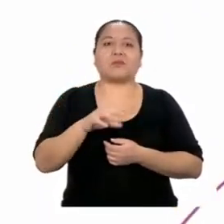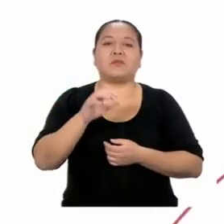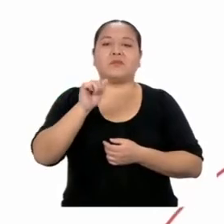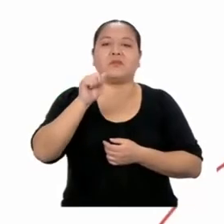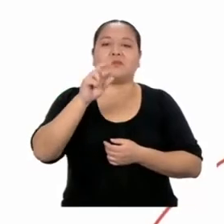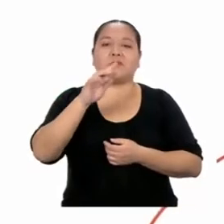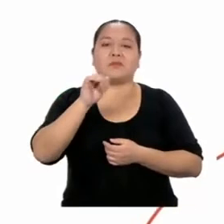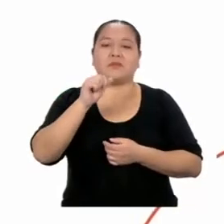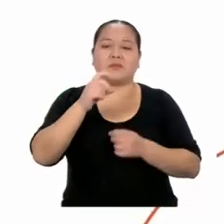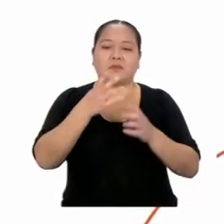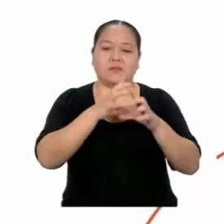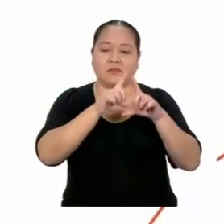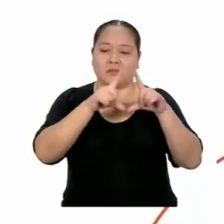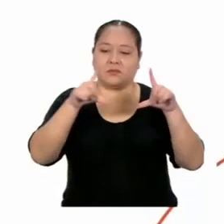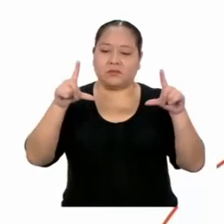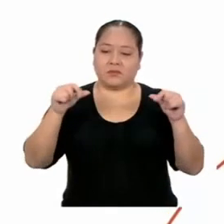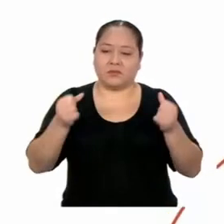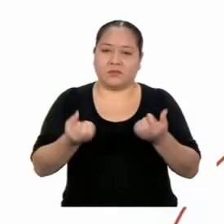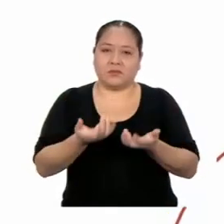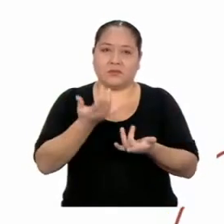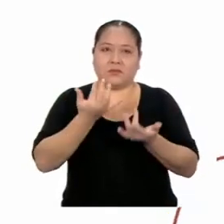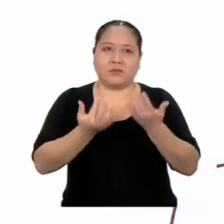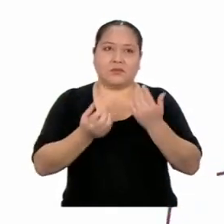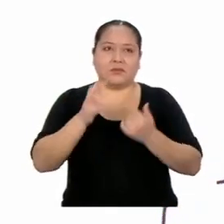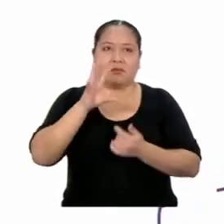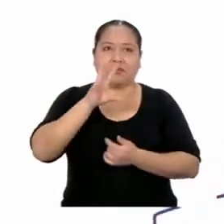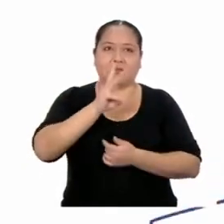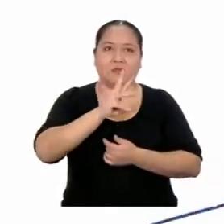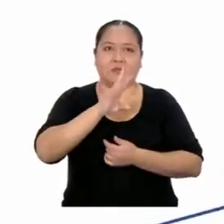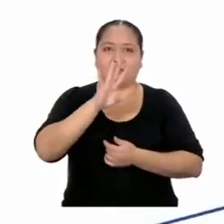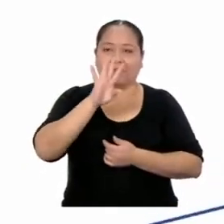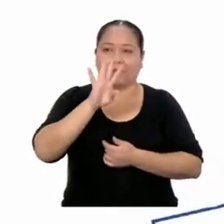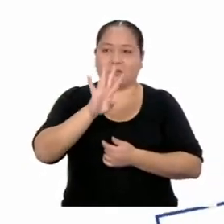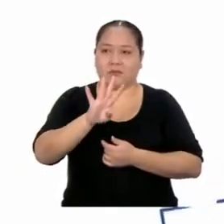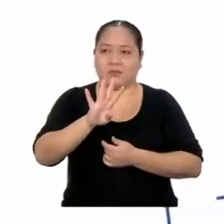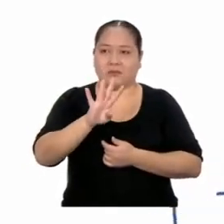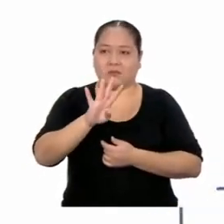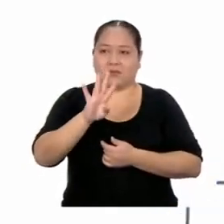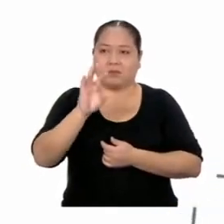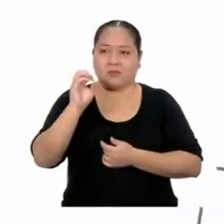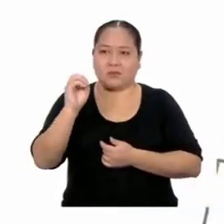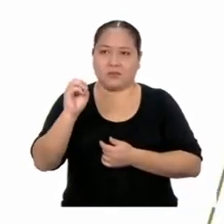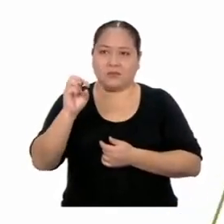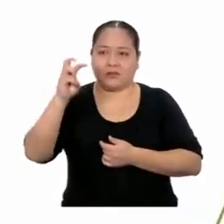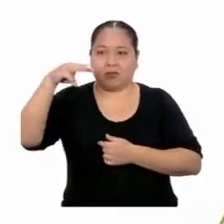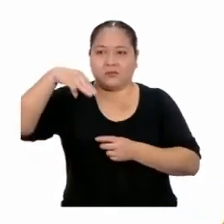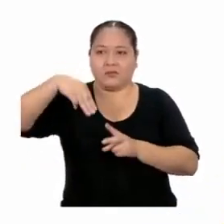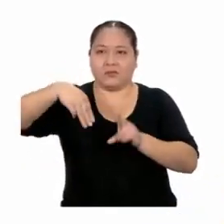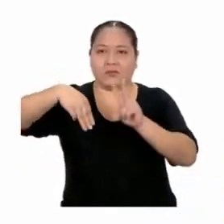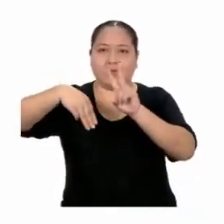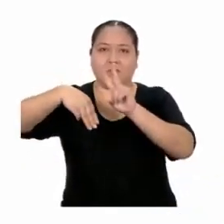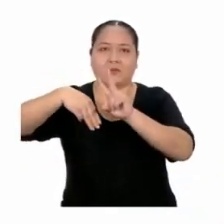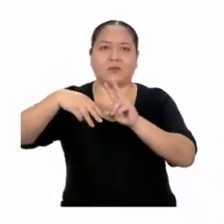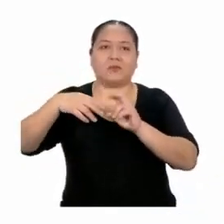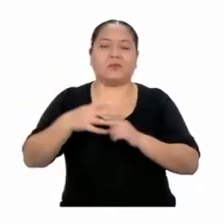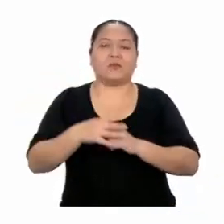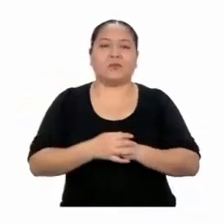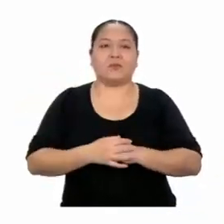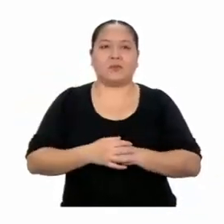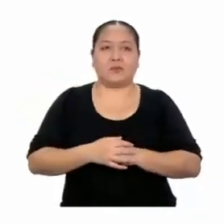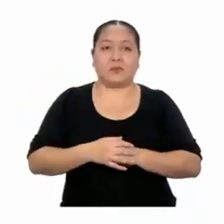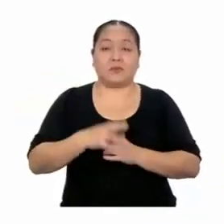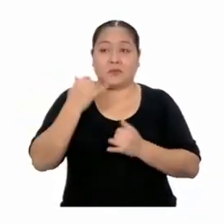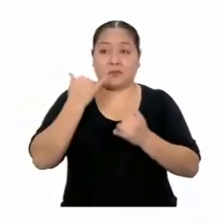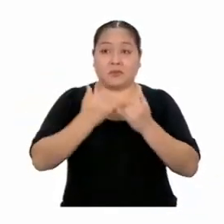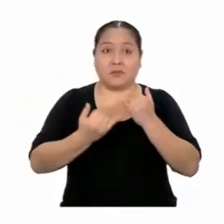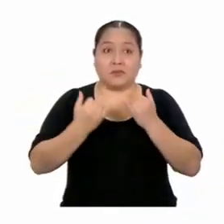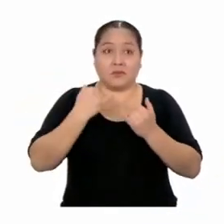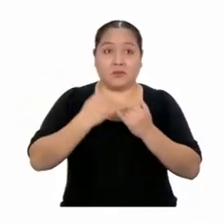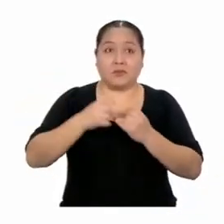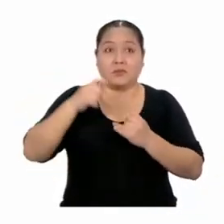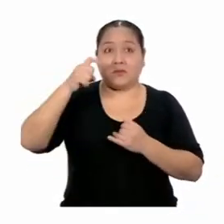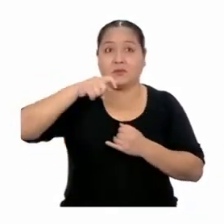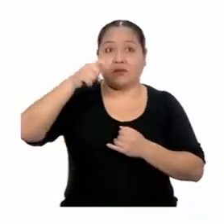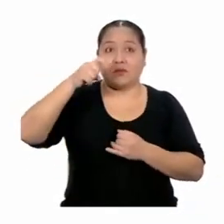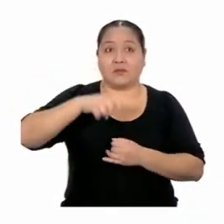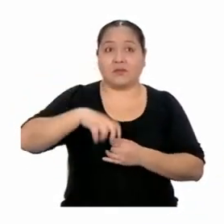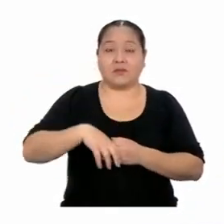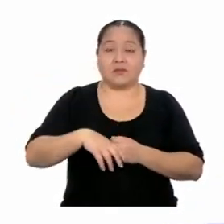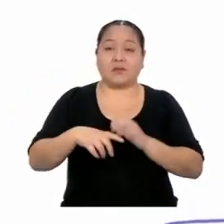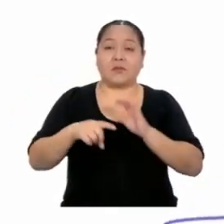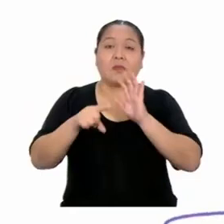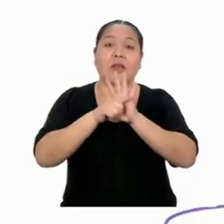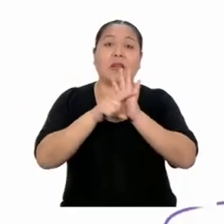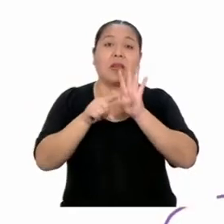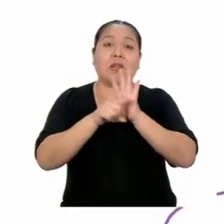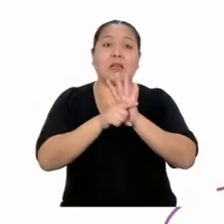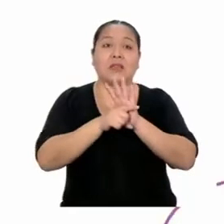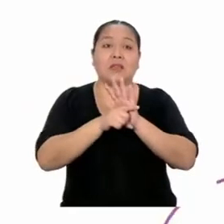área del jardín, que es igual a 640 metros cuadrados. Para finalizar nuestros cálculos, solo queda restarle al